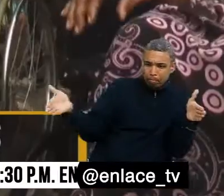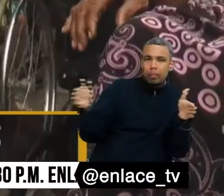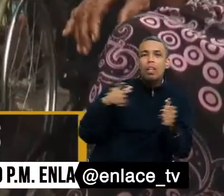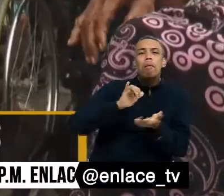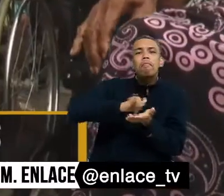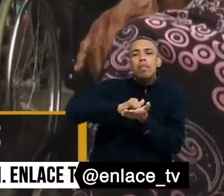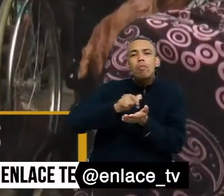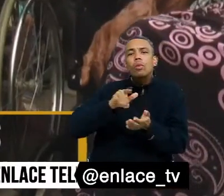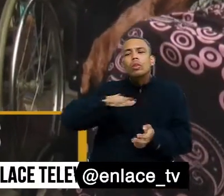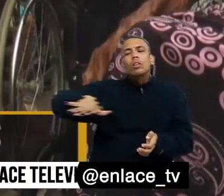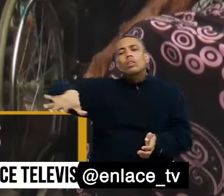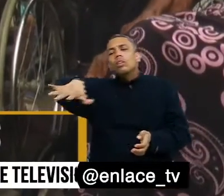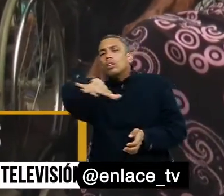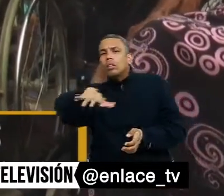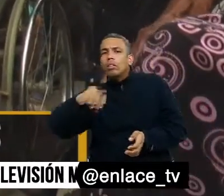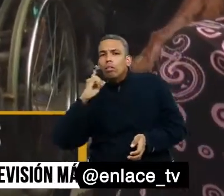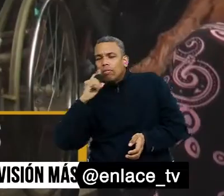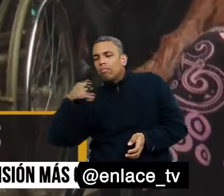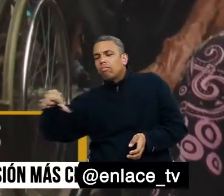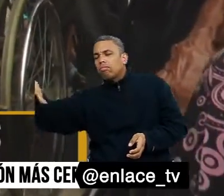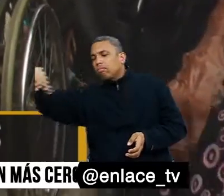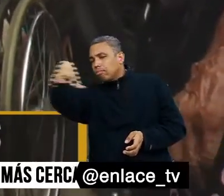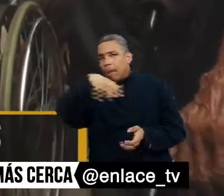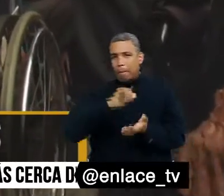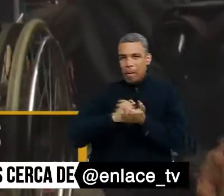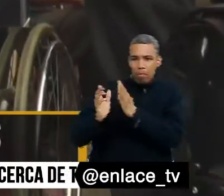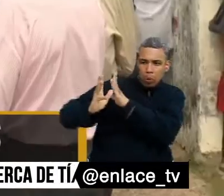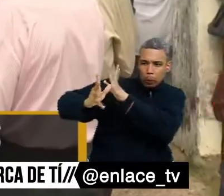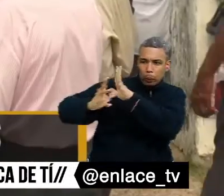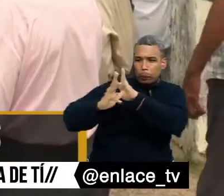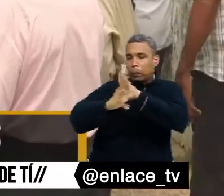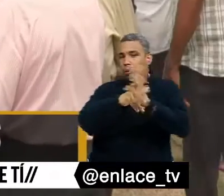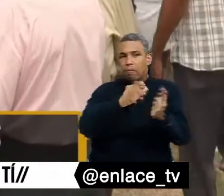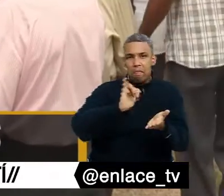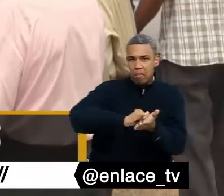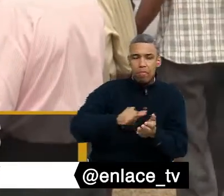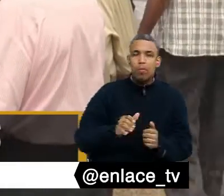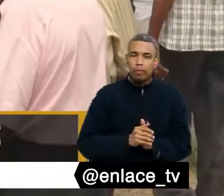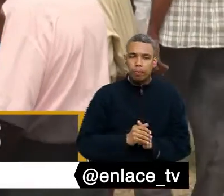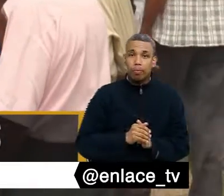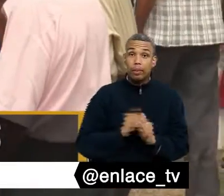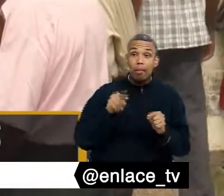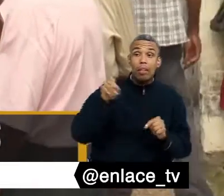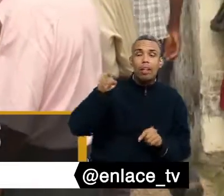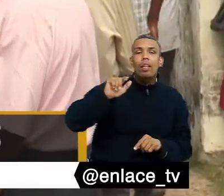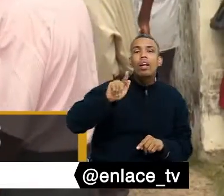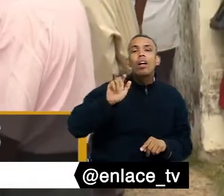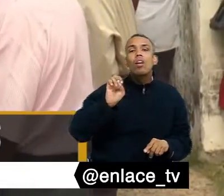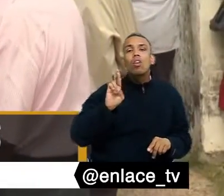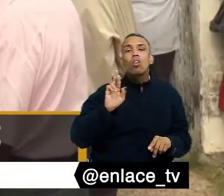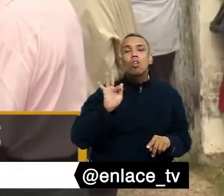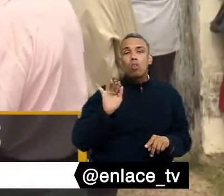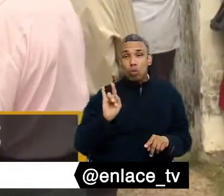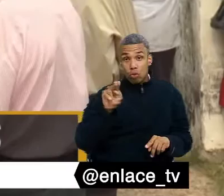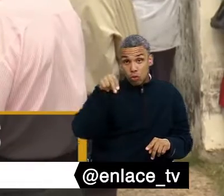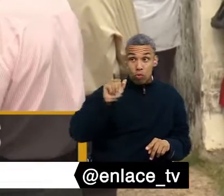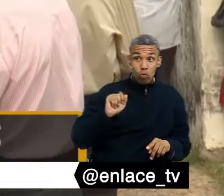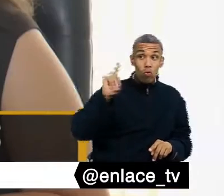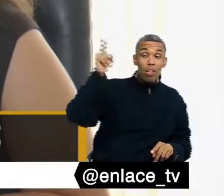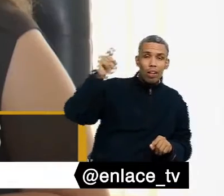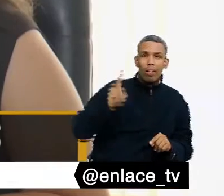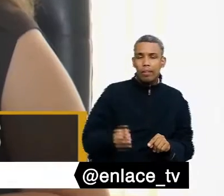pago de Conesred y de Efecti. Seguimos haciendo presencia en La Fortuna y en el centro con dos puntos de pago,